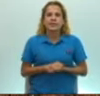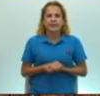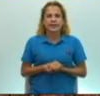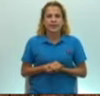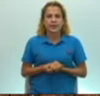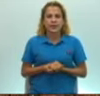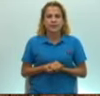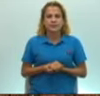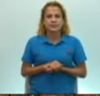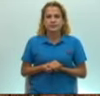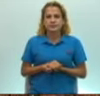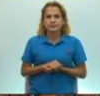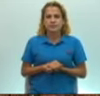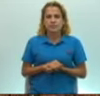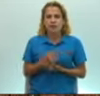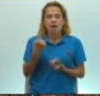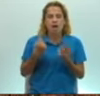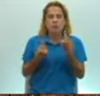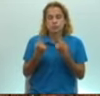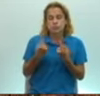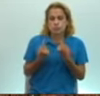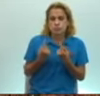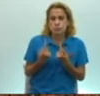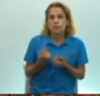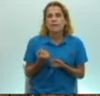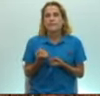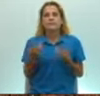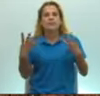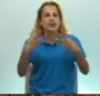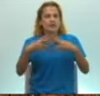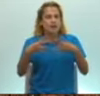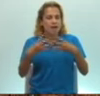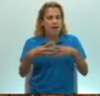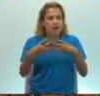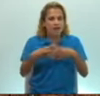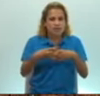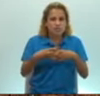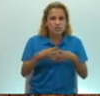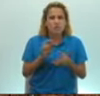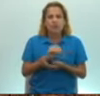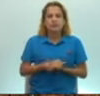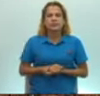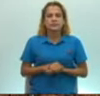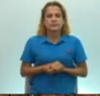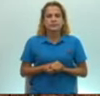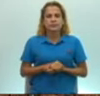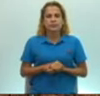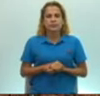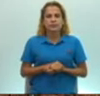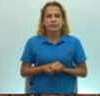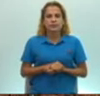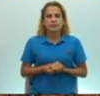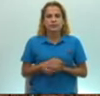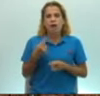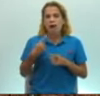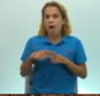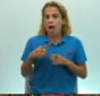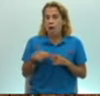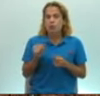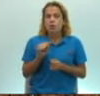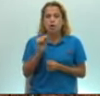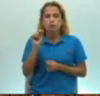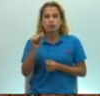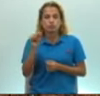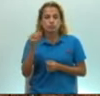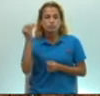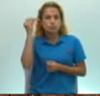dice que todos los caminos conducen a Roma y está relacionado precisamente con toda esa interconexión que se logra dentro del periodo. Y algo